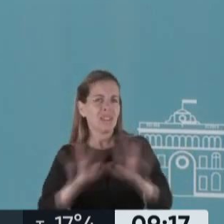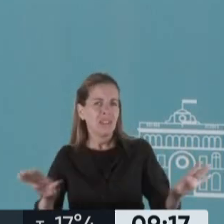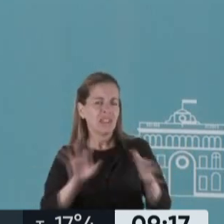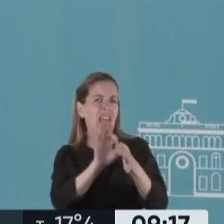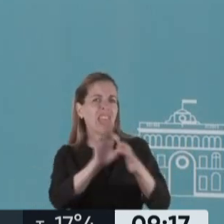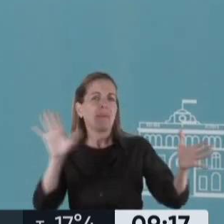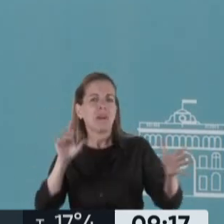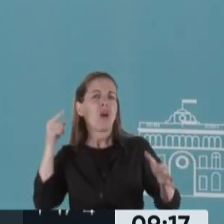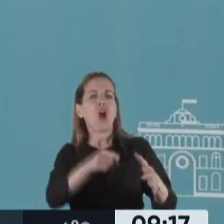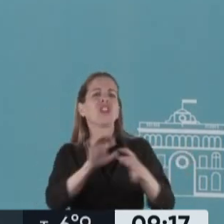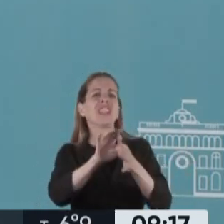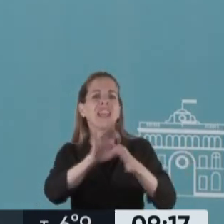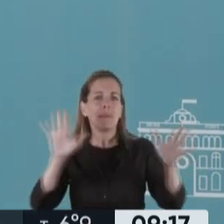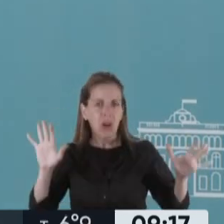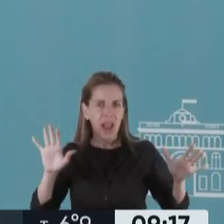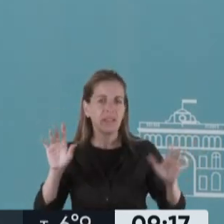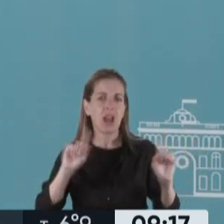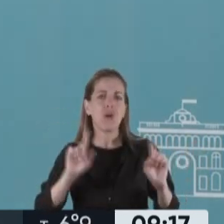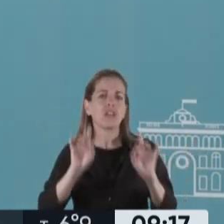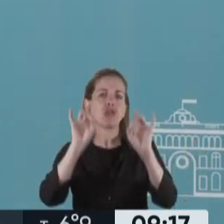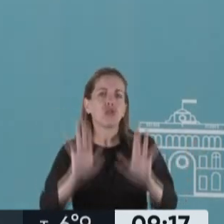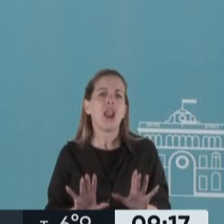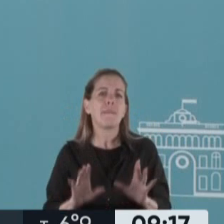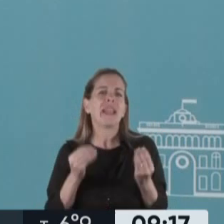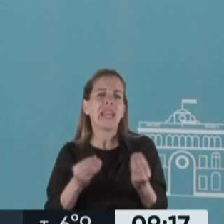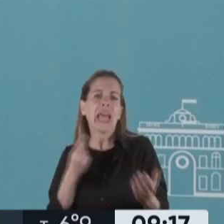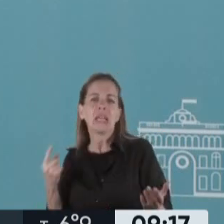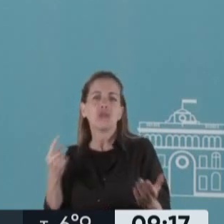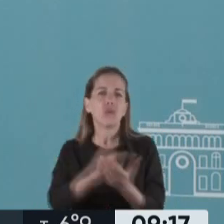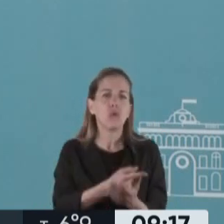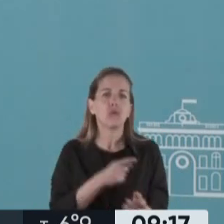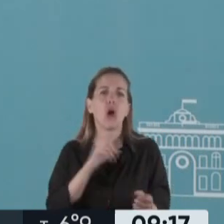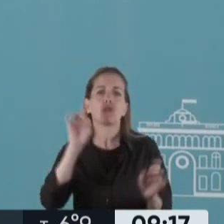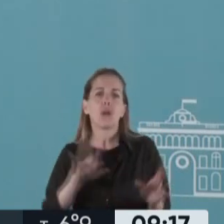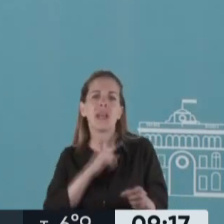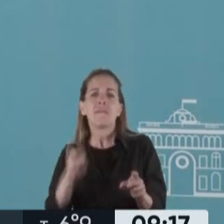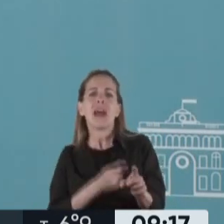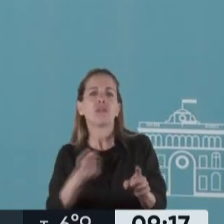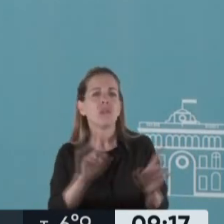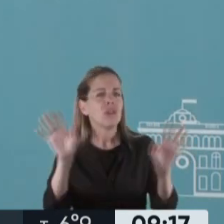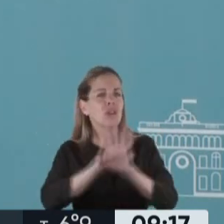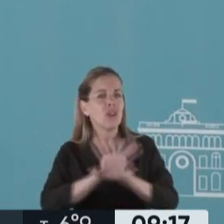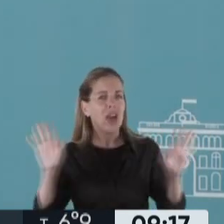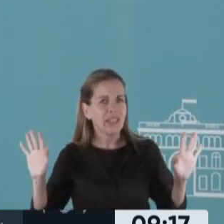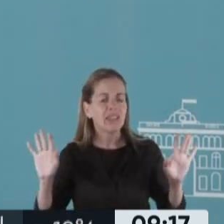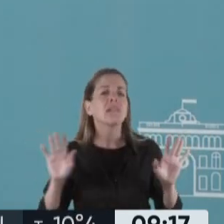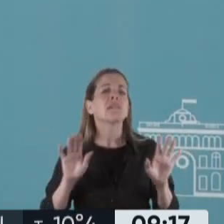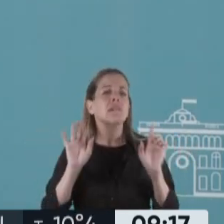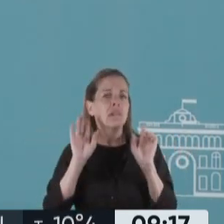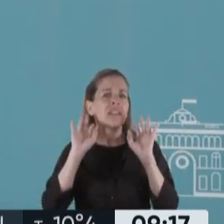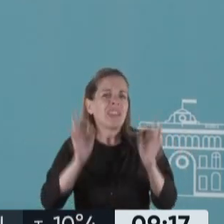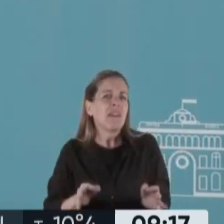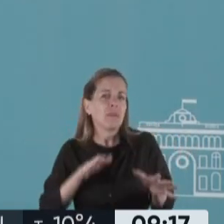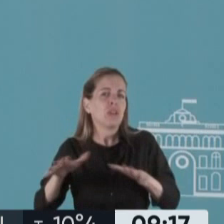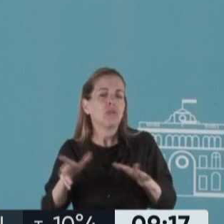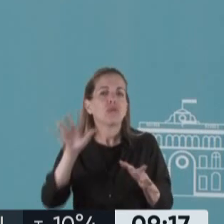trata sencillamente de insultos, de persecución, de todo lo que vemos que todos los días sucede,